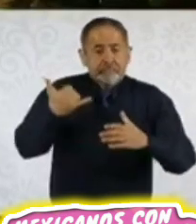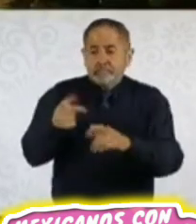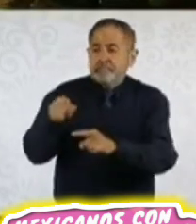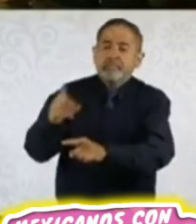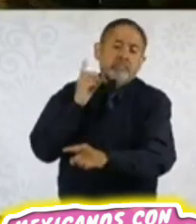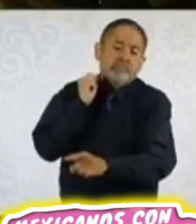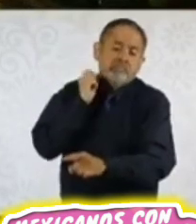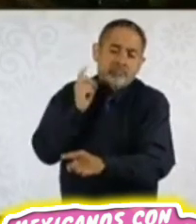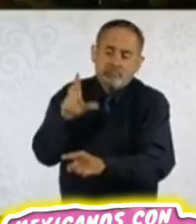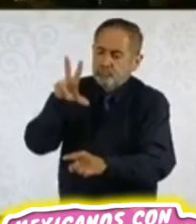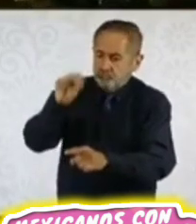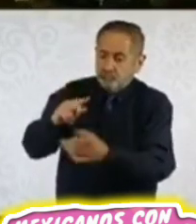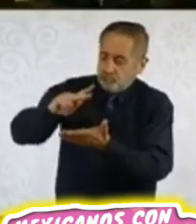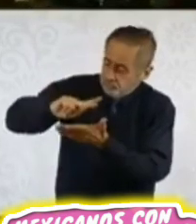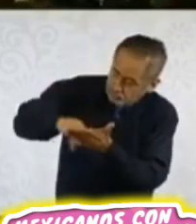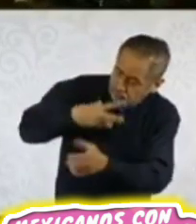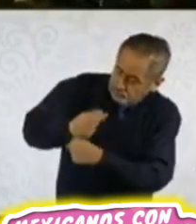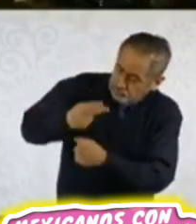Gracias.